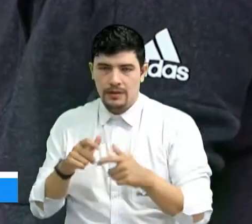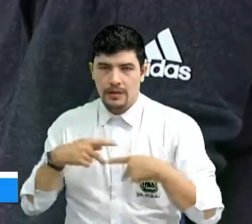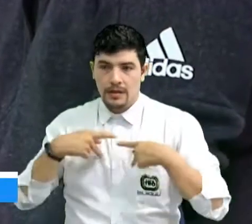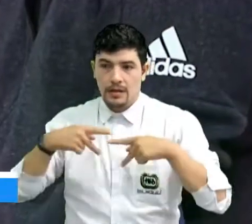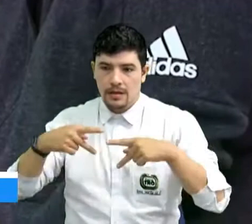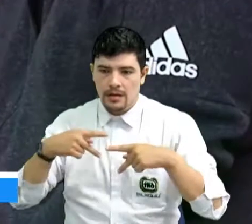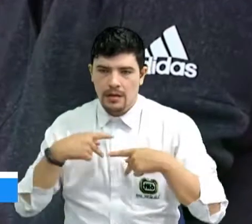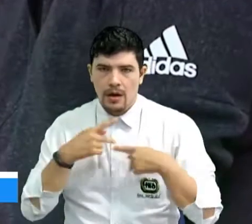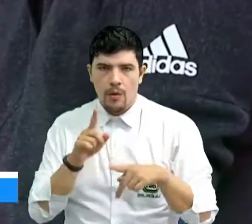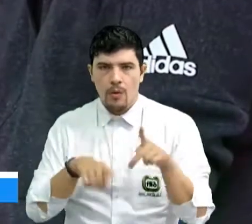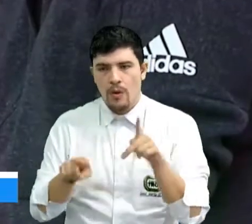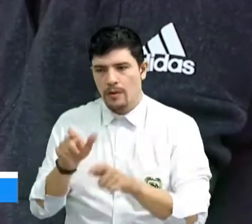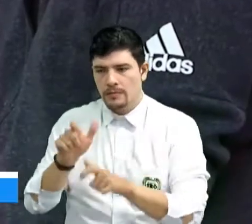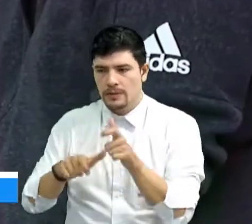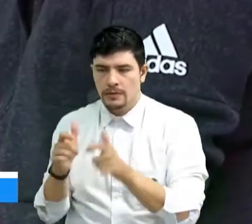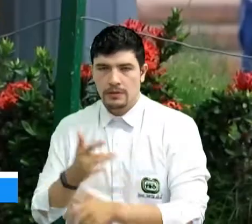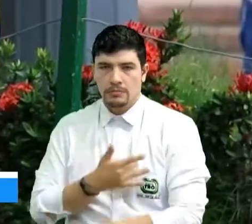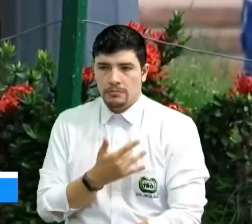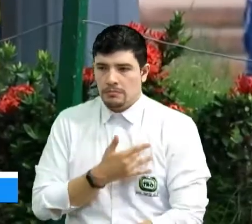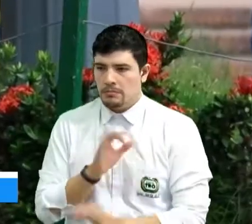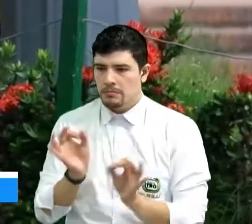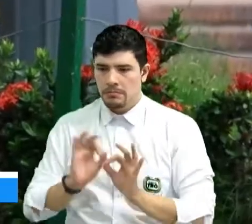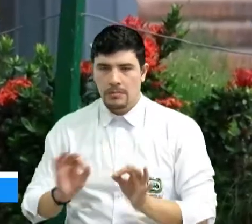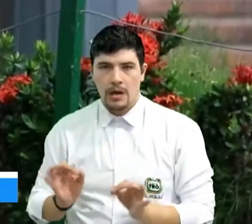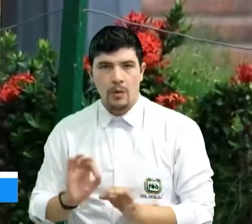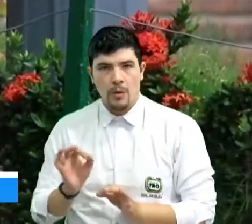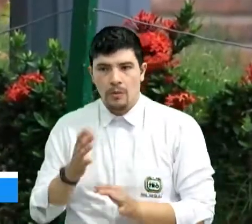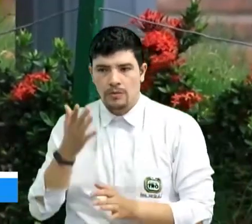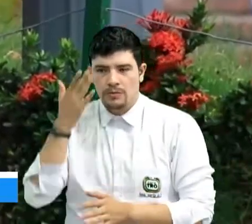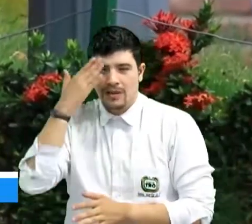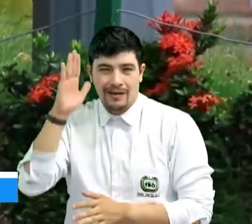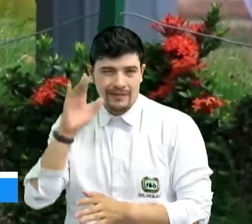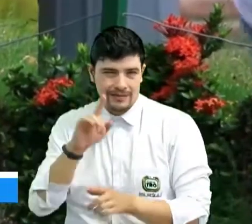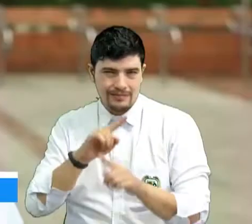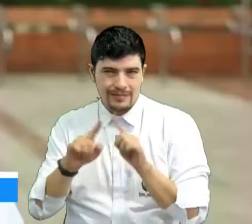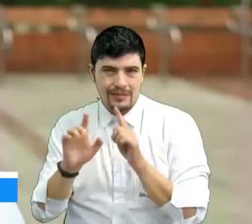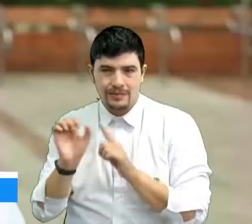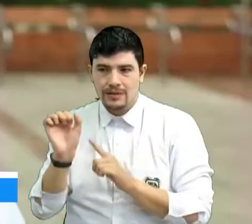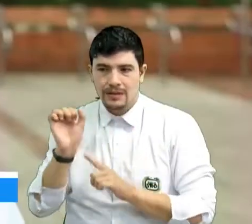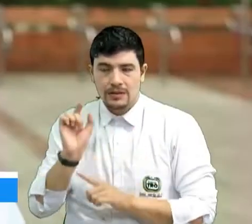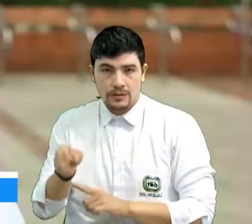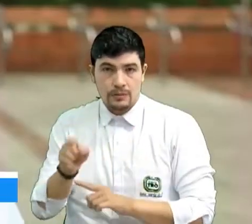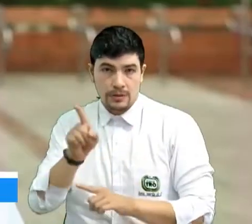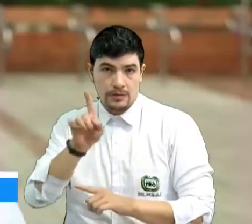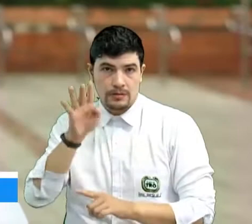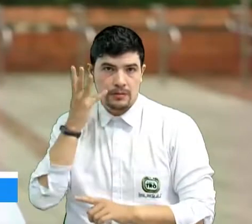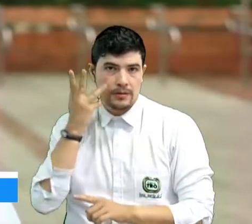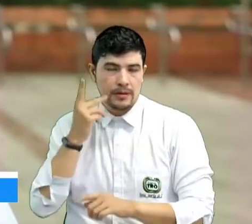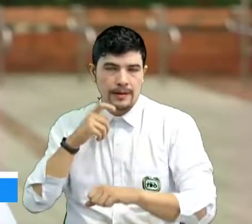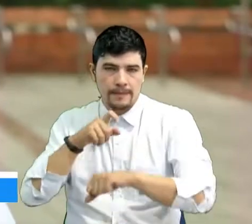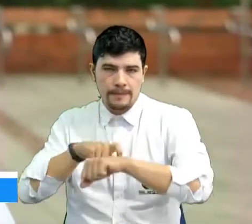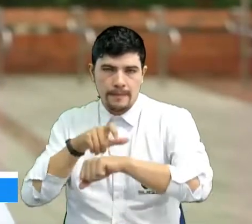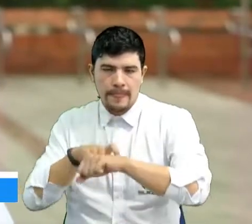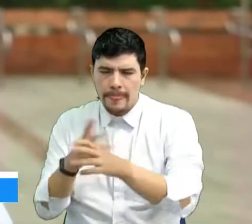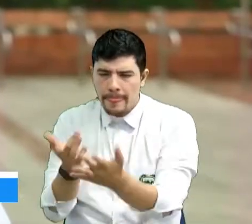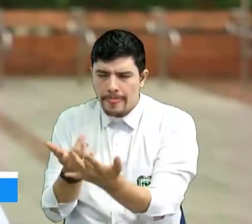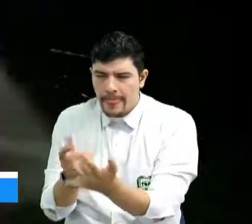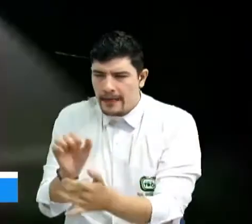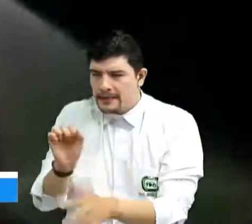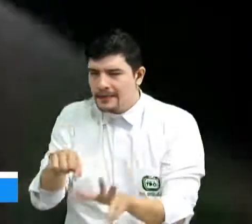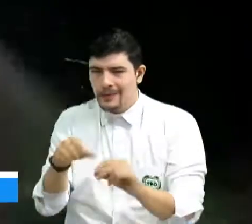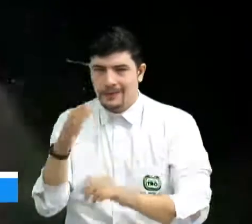que no manifiesten, pues lógicamente no se consideran contagiados, y es el tiempo que se espera para detectar el contagio del